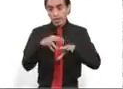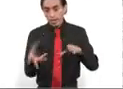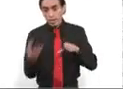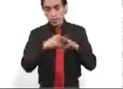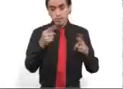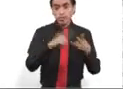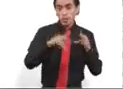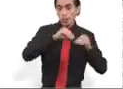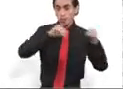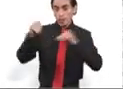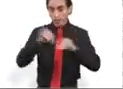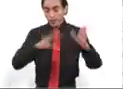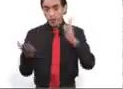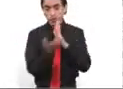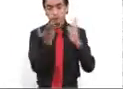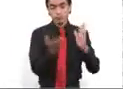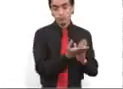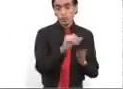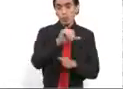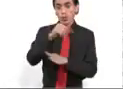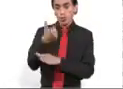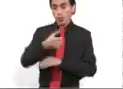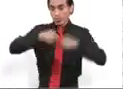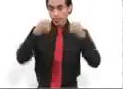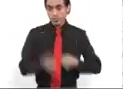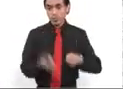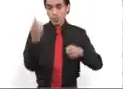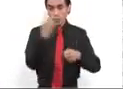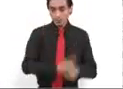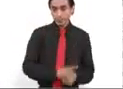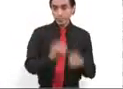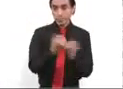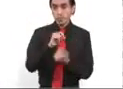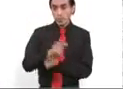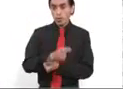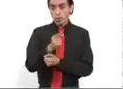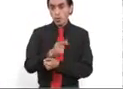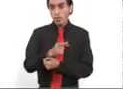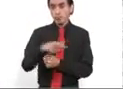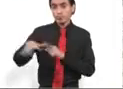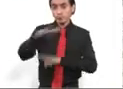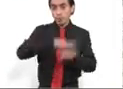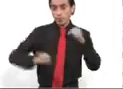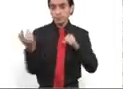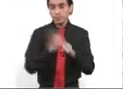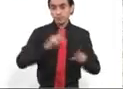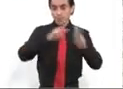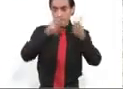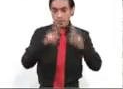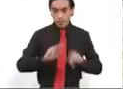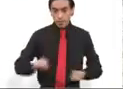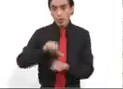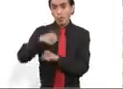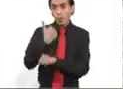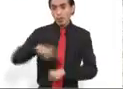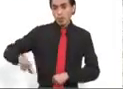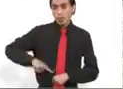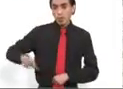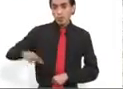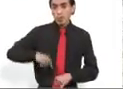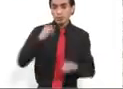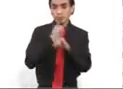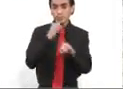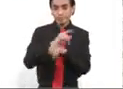movilidad, infraestructura, otra sobre seguridad y construcción de paz, otra sobre gobierno digital y